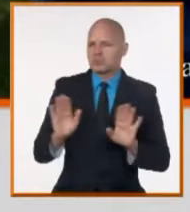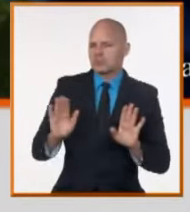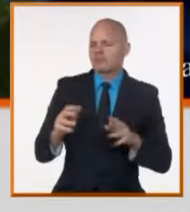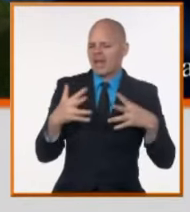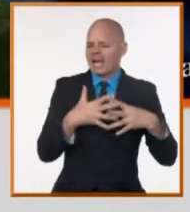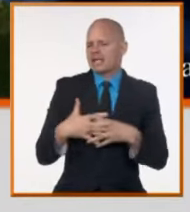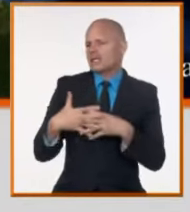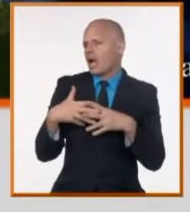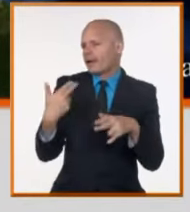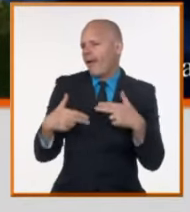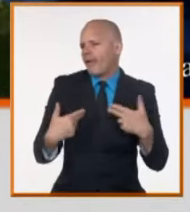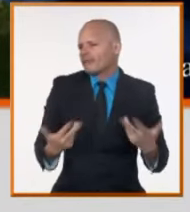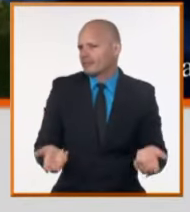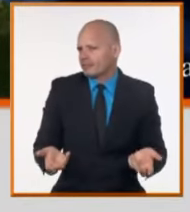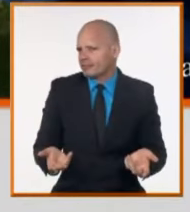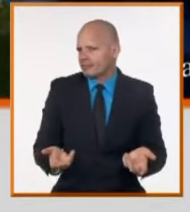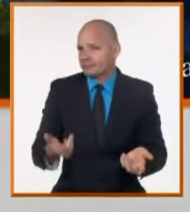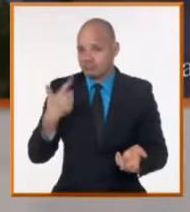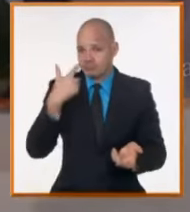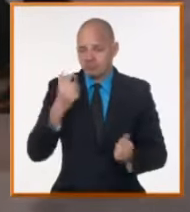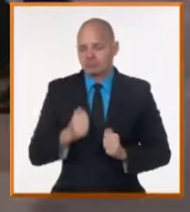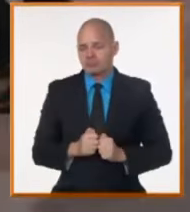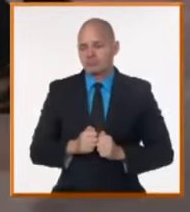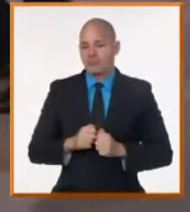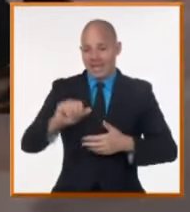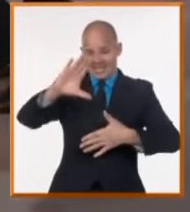lugar, puso el Atlántico como foso.